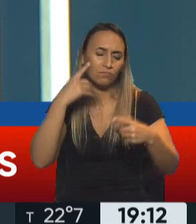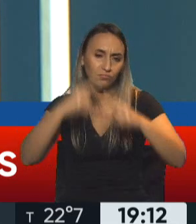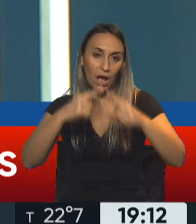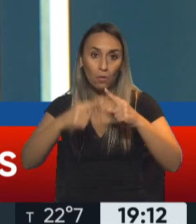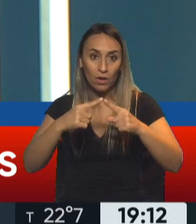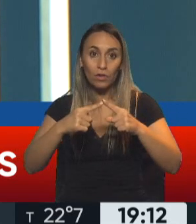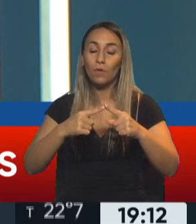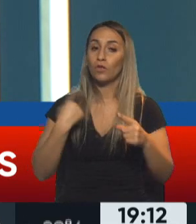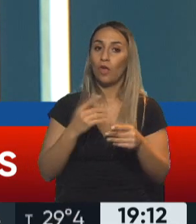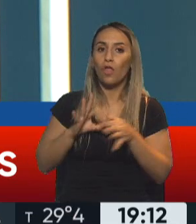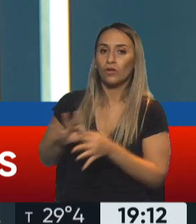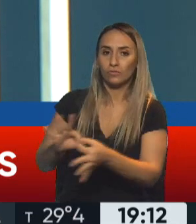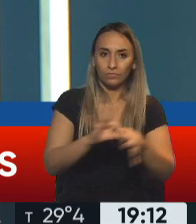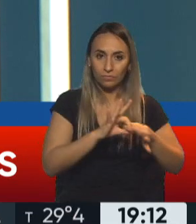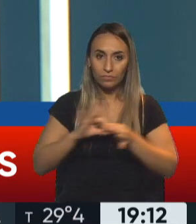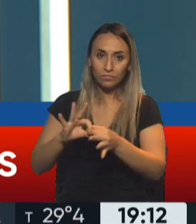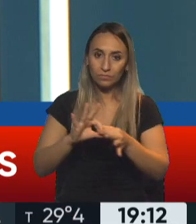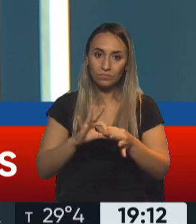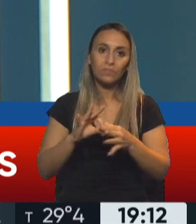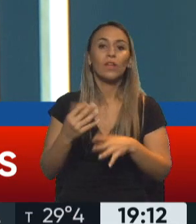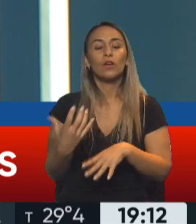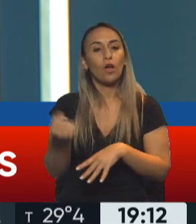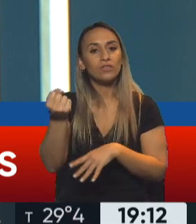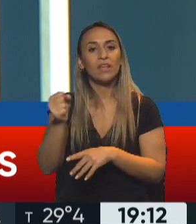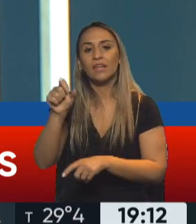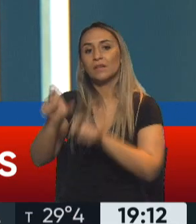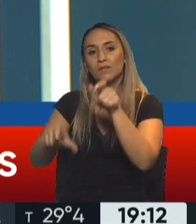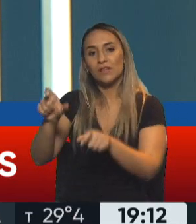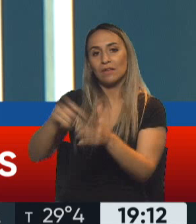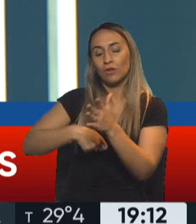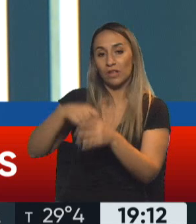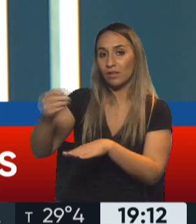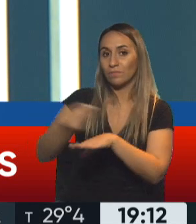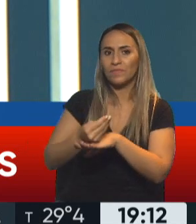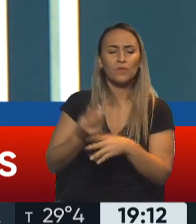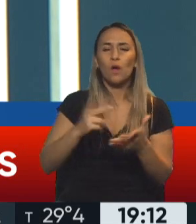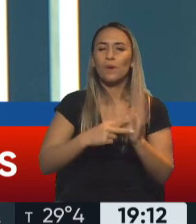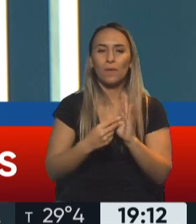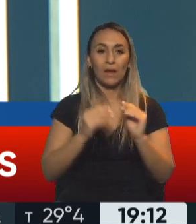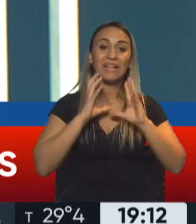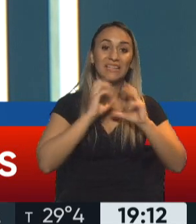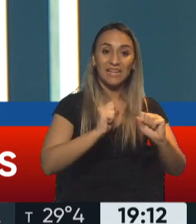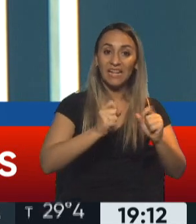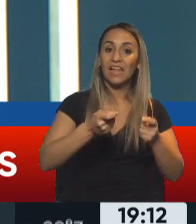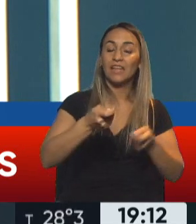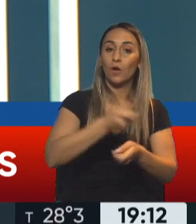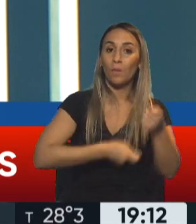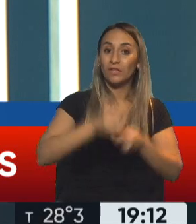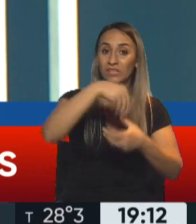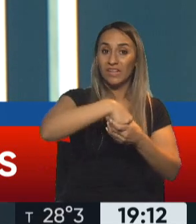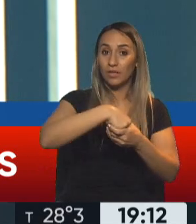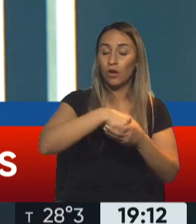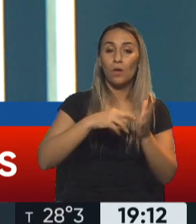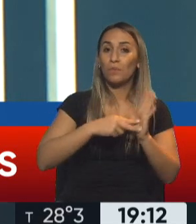ese trabajo coordinado conseguir mano de obra para controlar los precios. ¿Cuál es el problema que vos tenés con la Secretaría de Comercio Interior? La falta